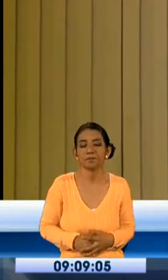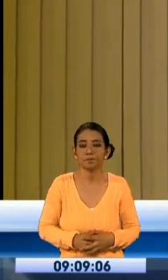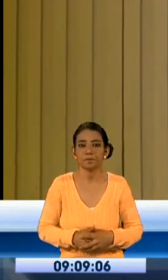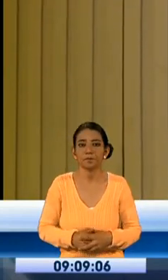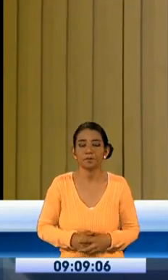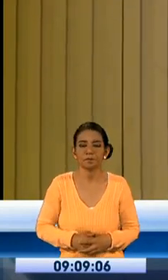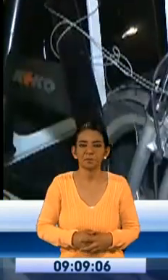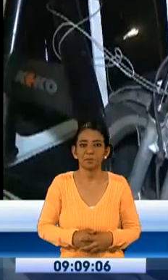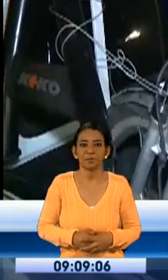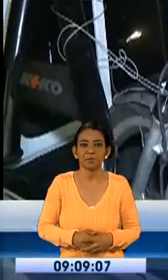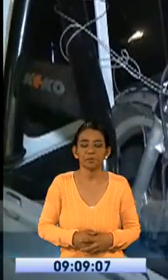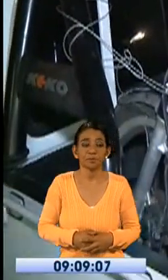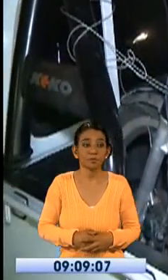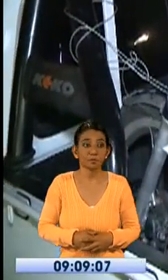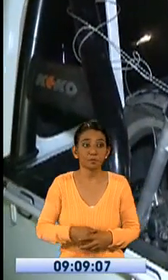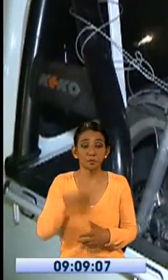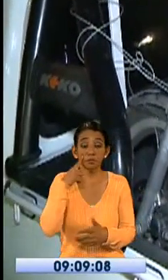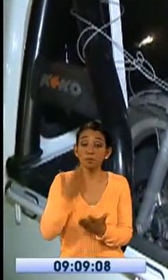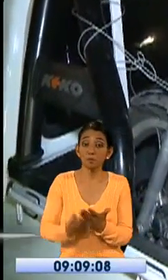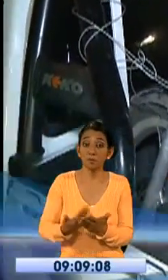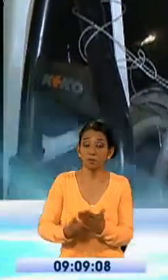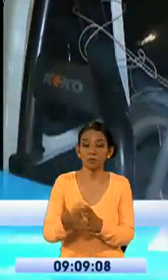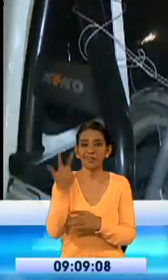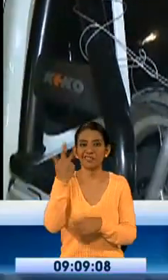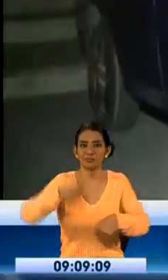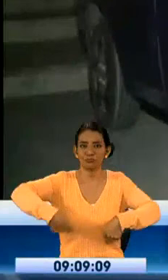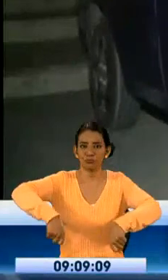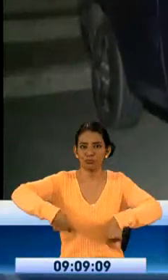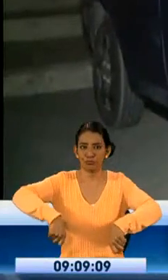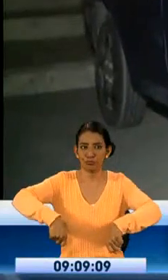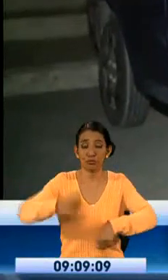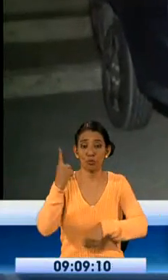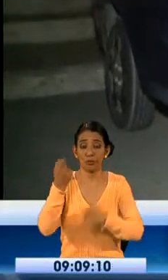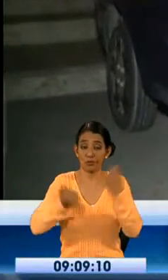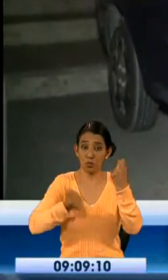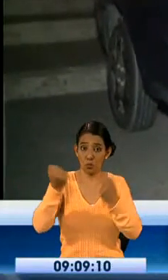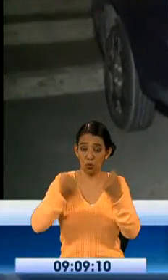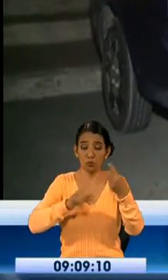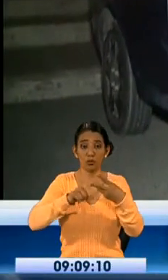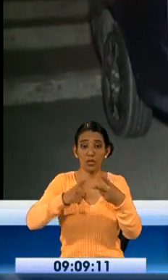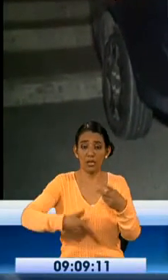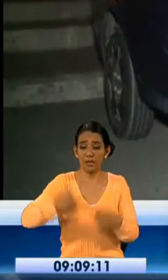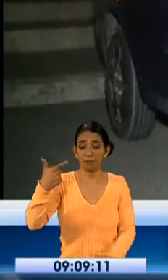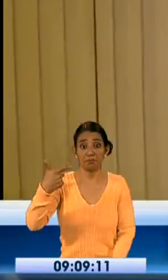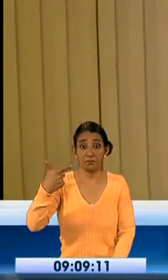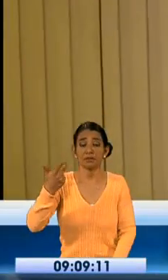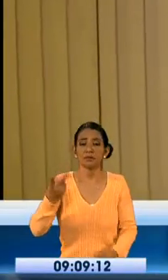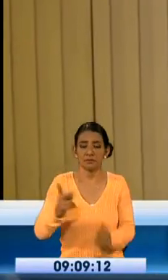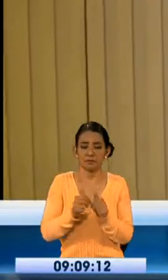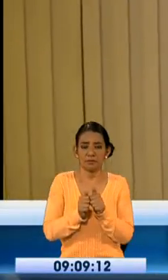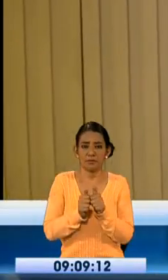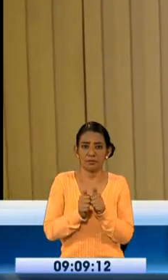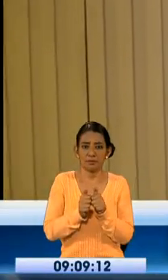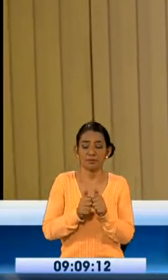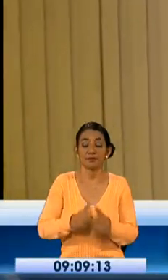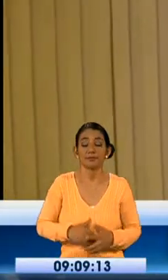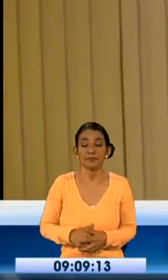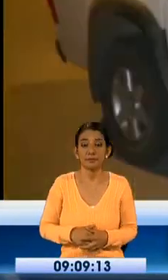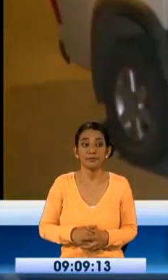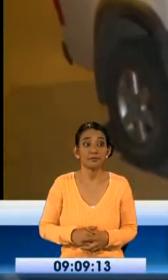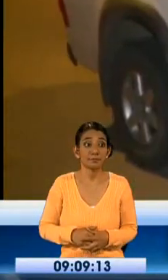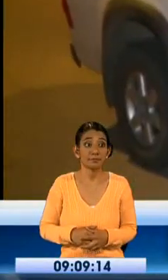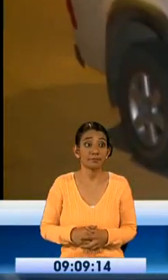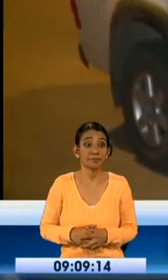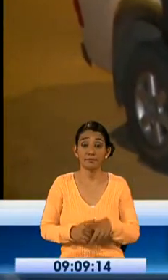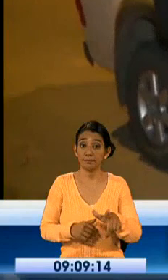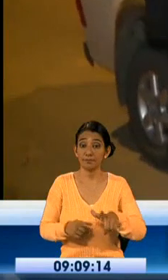realizar el asalto. Como evidencia constan 3 motocicletas, un automóvil, armas de fuego y teléfonos celulares. Cabe indicar que